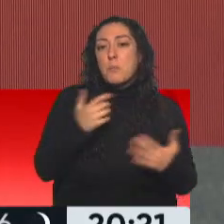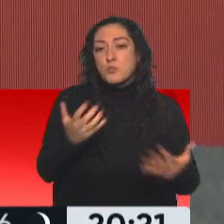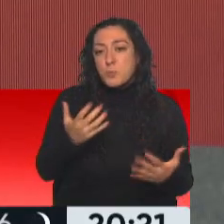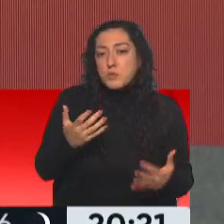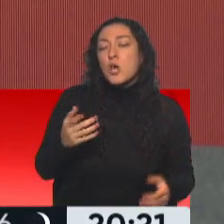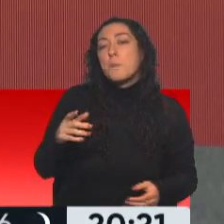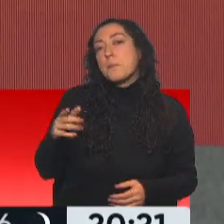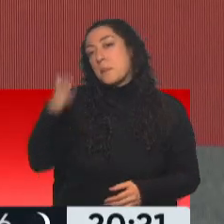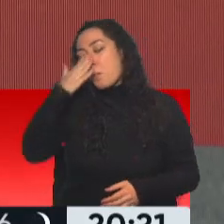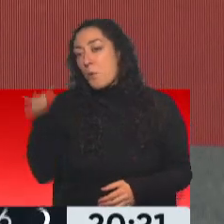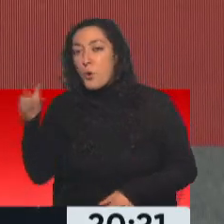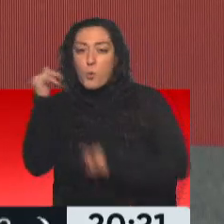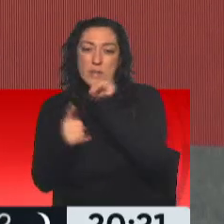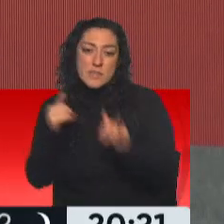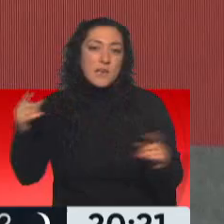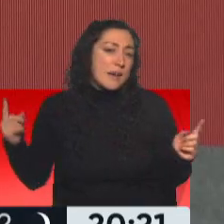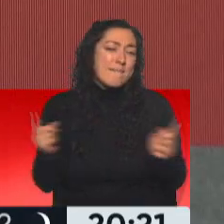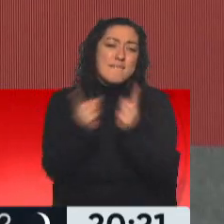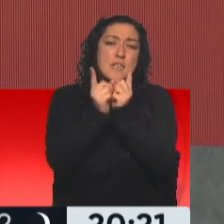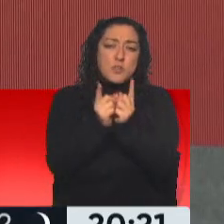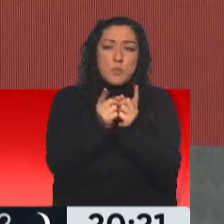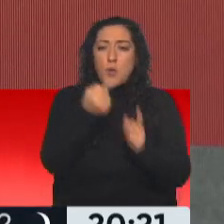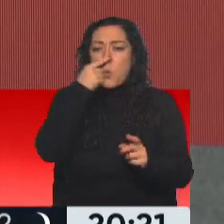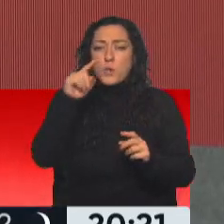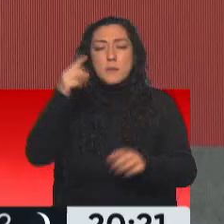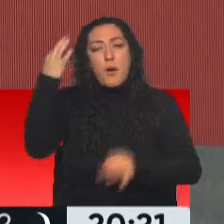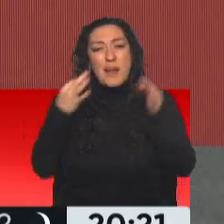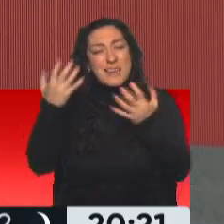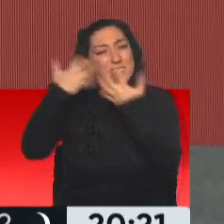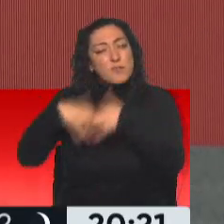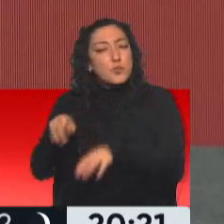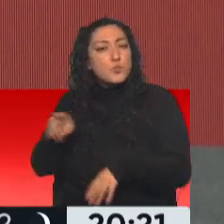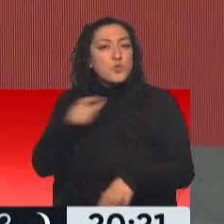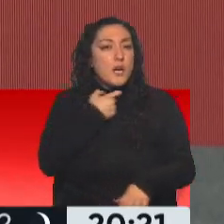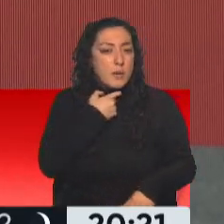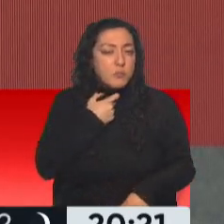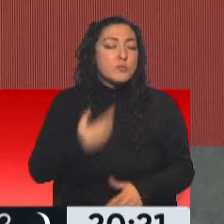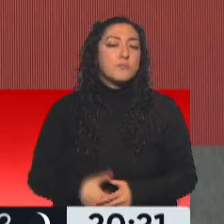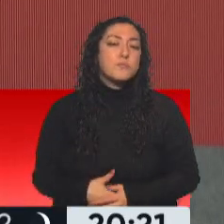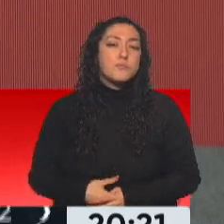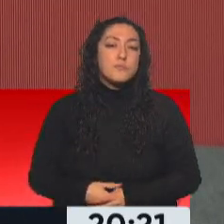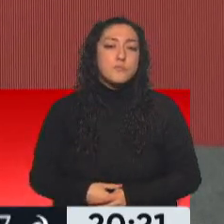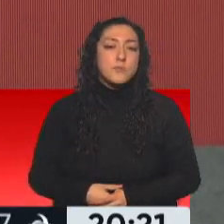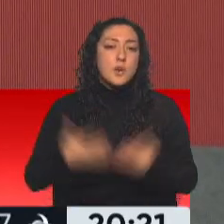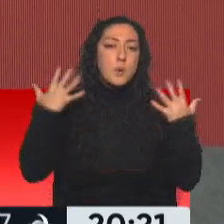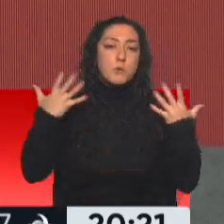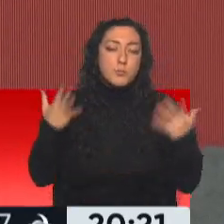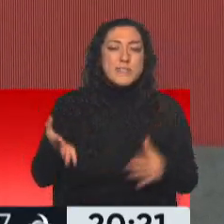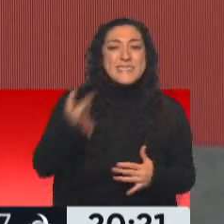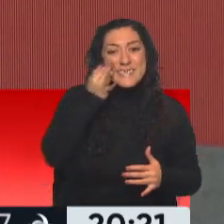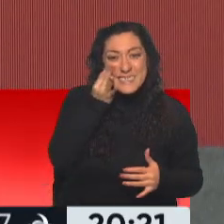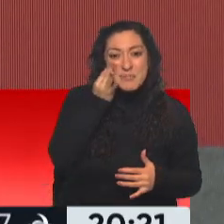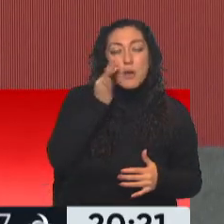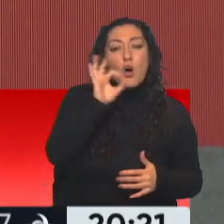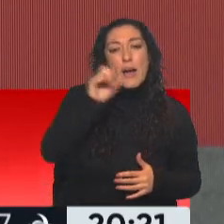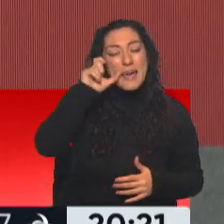con este tema. A modo de resumen, a ver, tu último análisis o reflexión. Vamos a seguir con la cuestión. Por supuesto, ya tenemos el testimonio de la